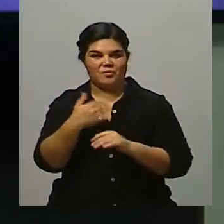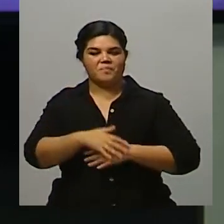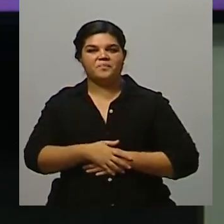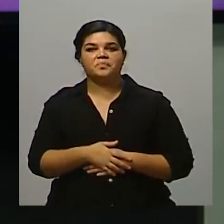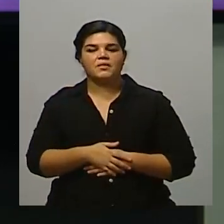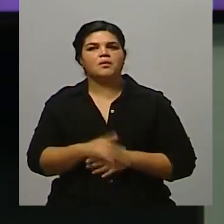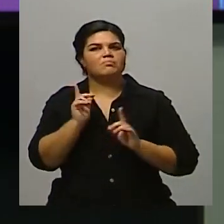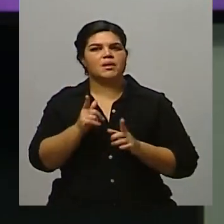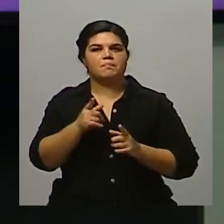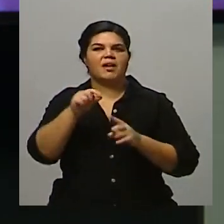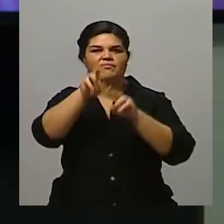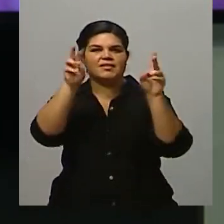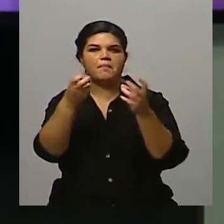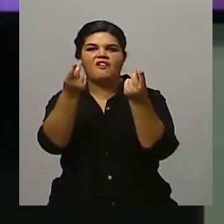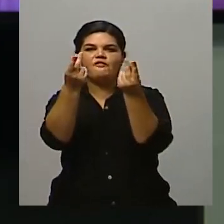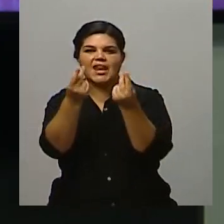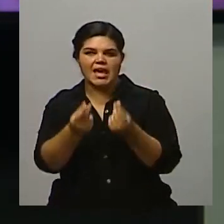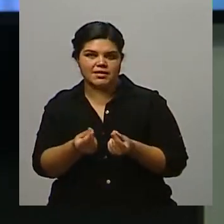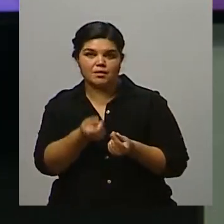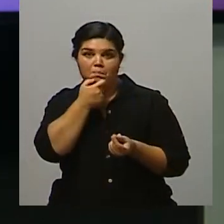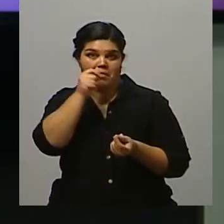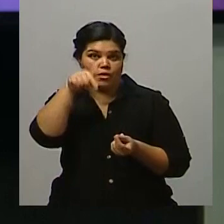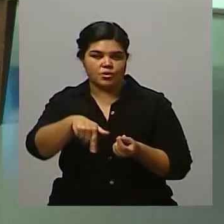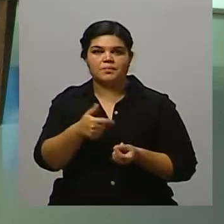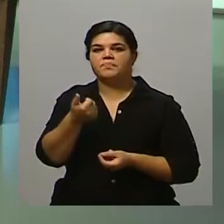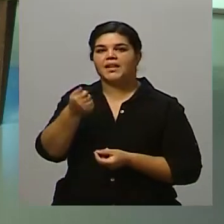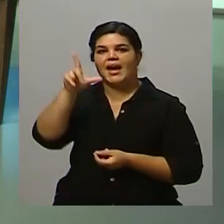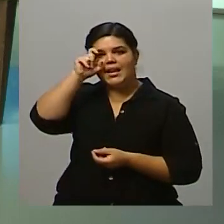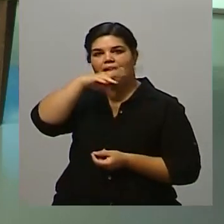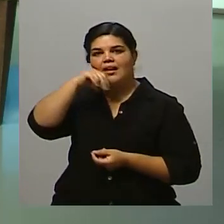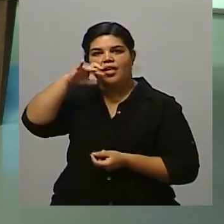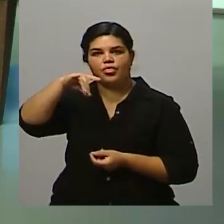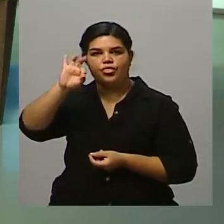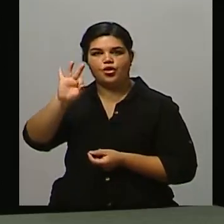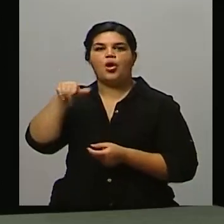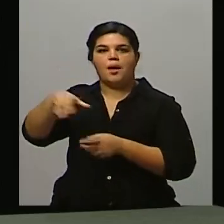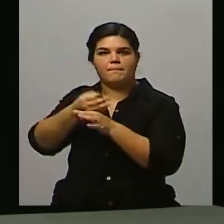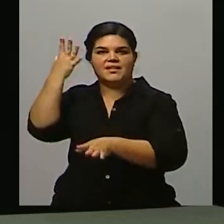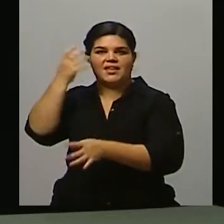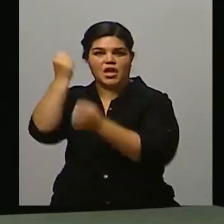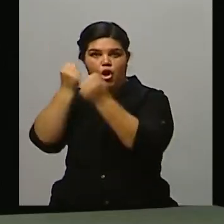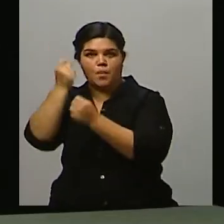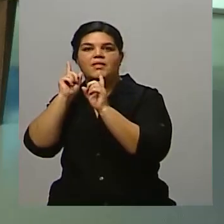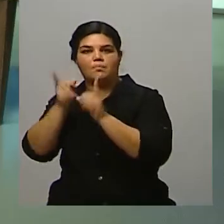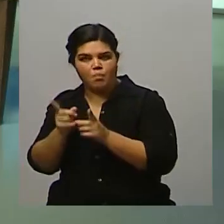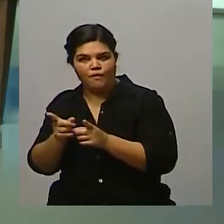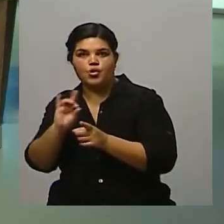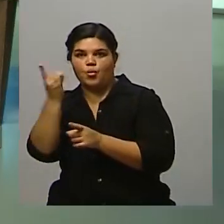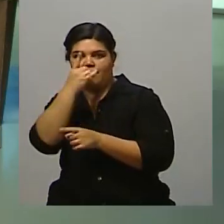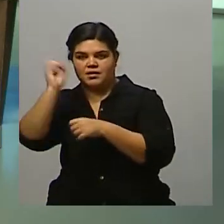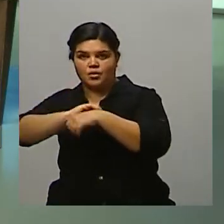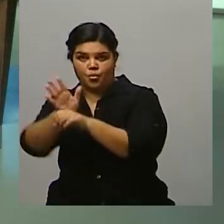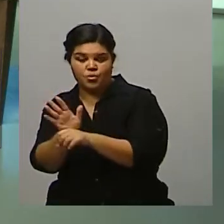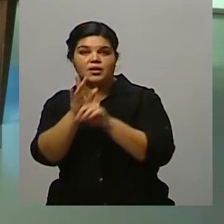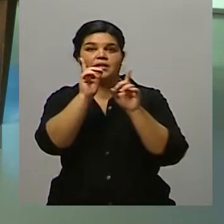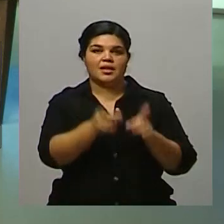de las finanzas de Mendoza y estamos con Alejandro Trape, economista y docente de la Universidad Nacional de Cuyo, y también con Rodolfo Correa, titular de la